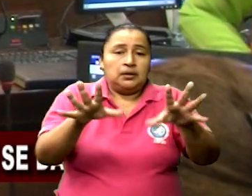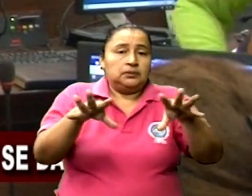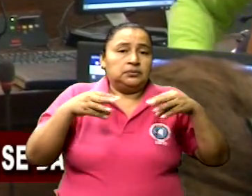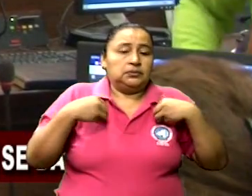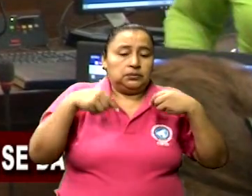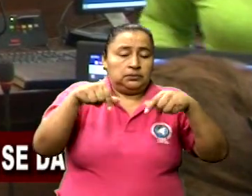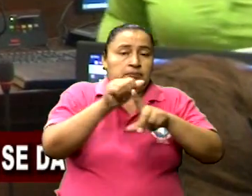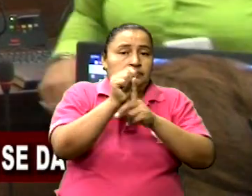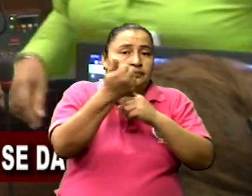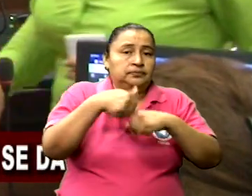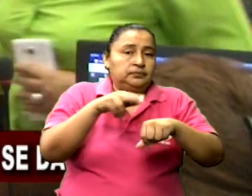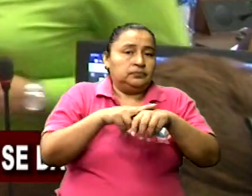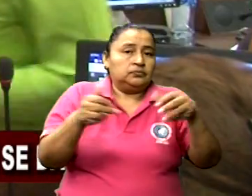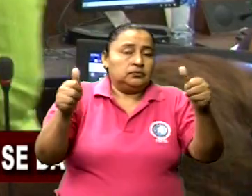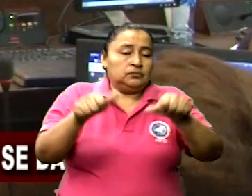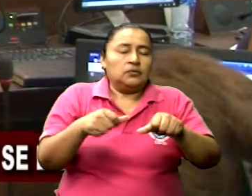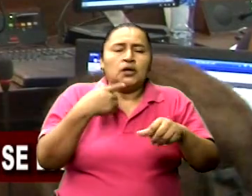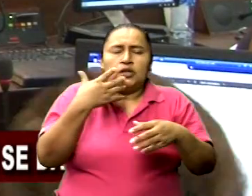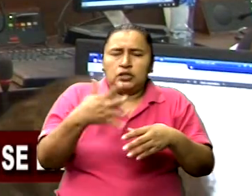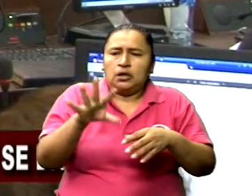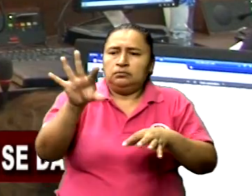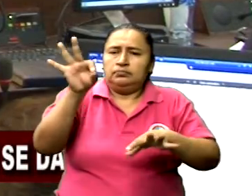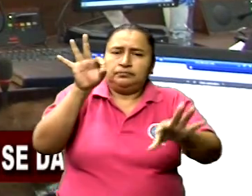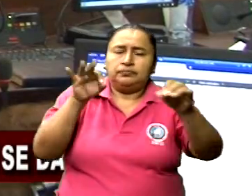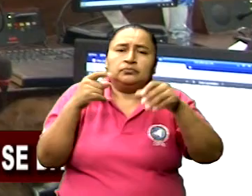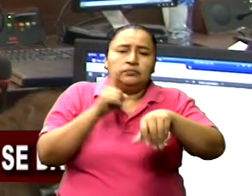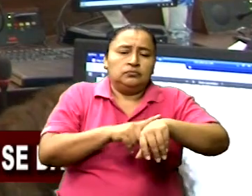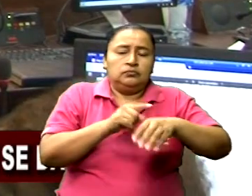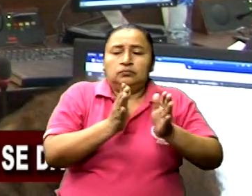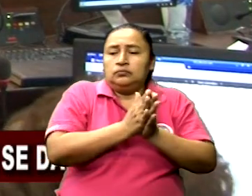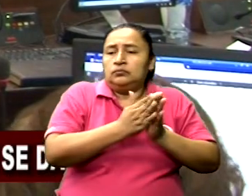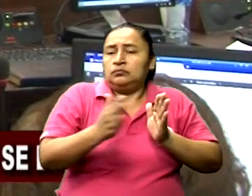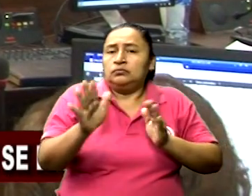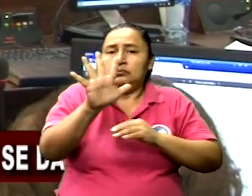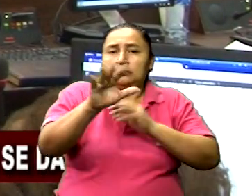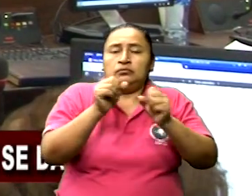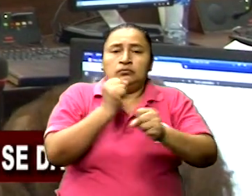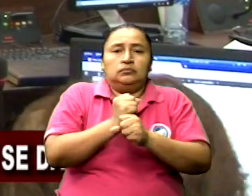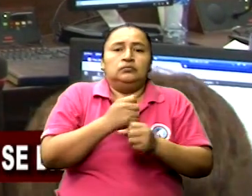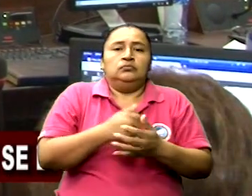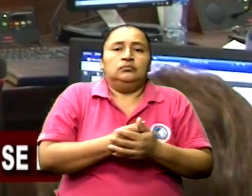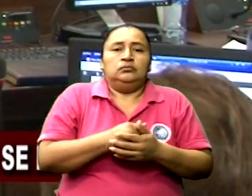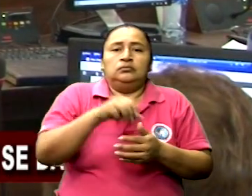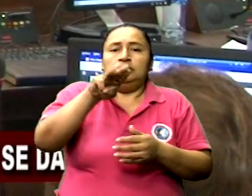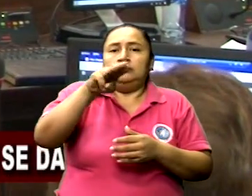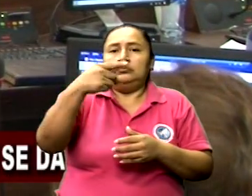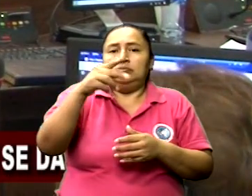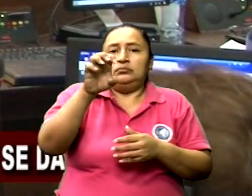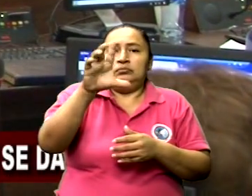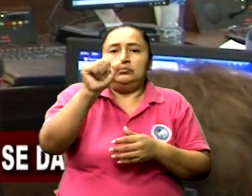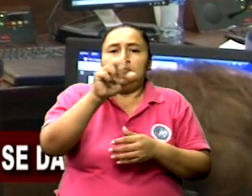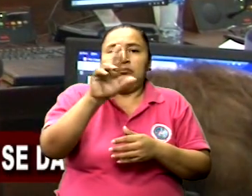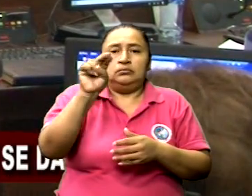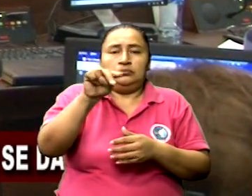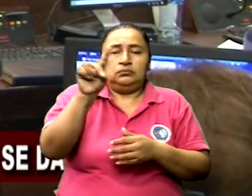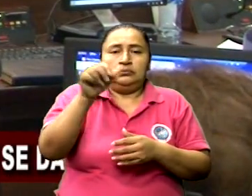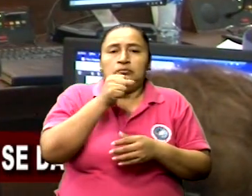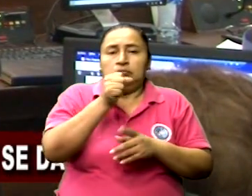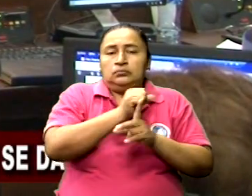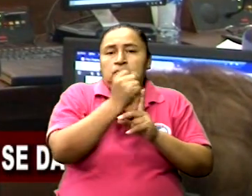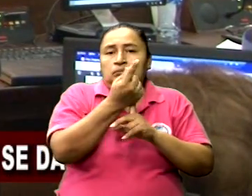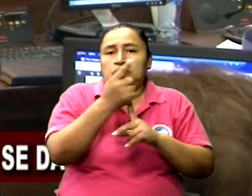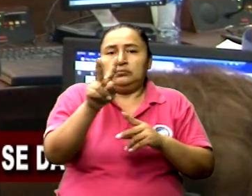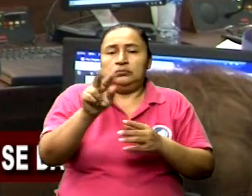honorable Asamblea Nacional fueron nombrados para un periodo de 5 años. Miguel Carranza, Noticias Asamblea